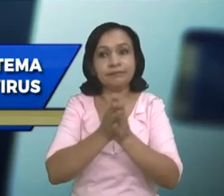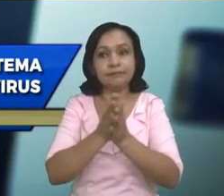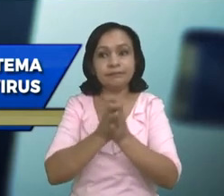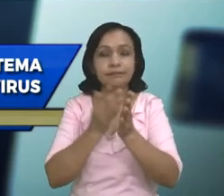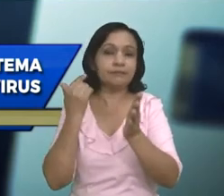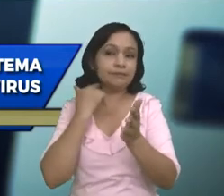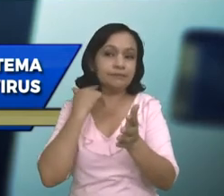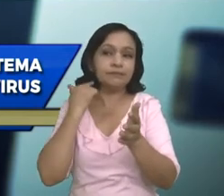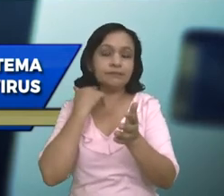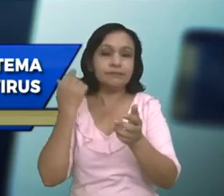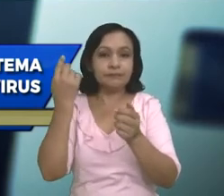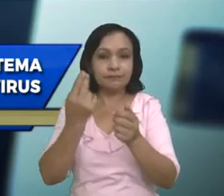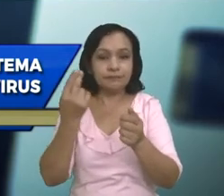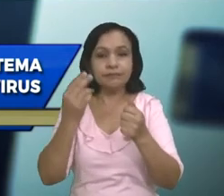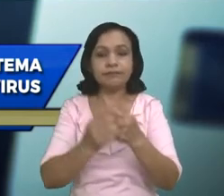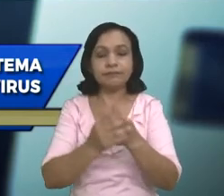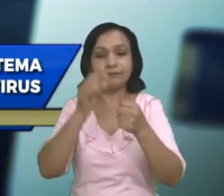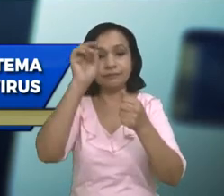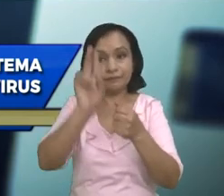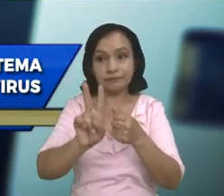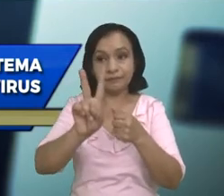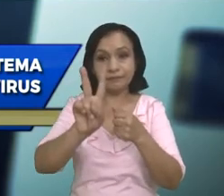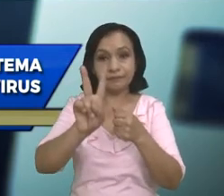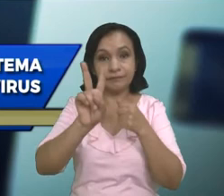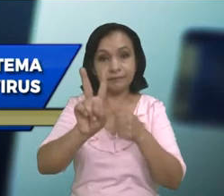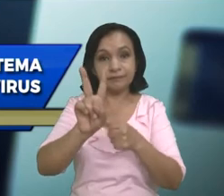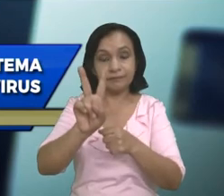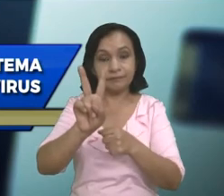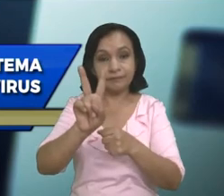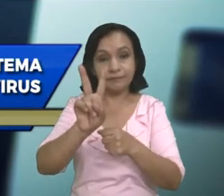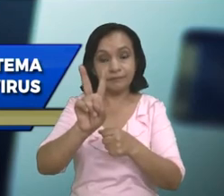utilizarlo el segundo es